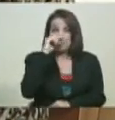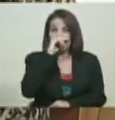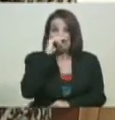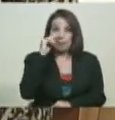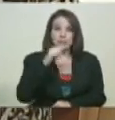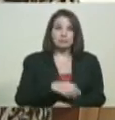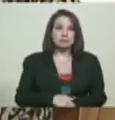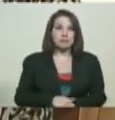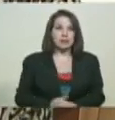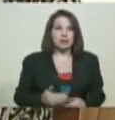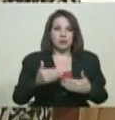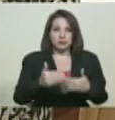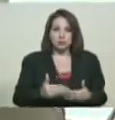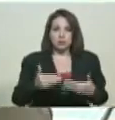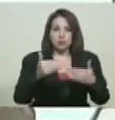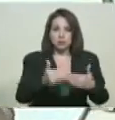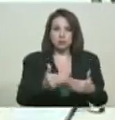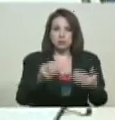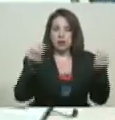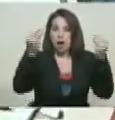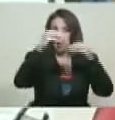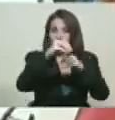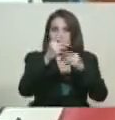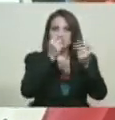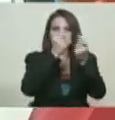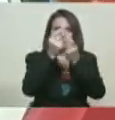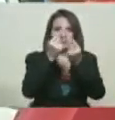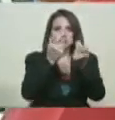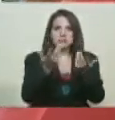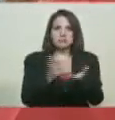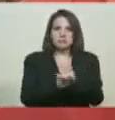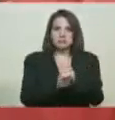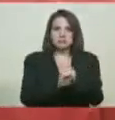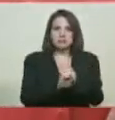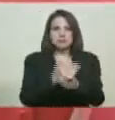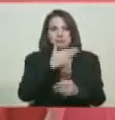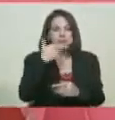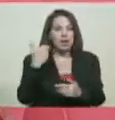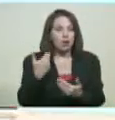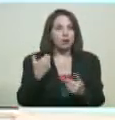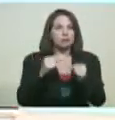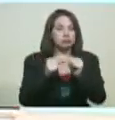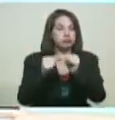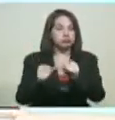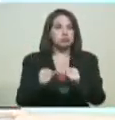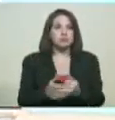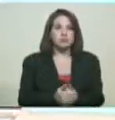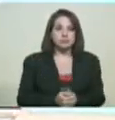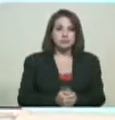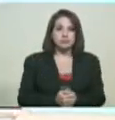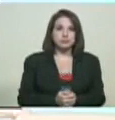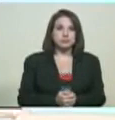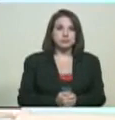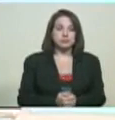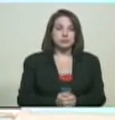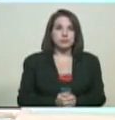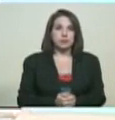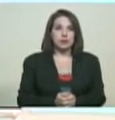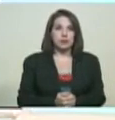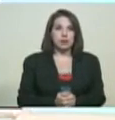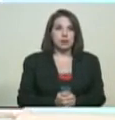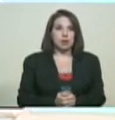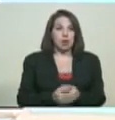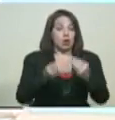avanzar hacia un gran acuerdo económico productivo para lograr la estabilización de la economía y para lograr una recuperación creciente sostenida